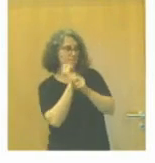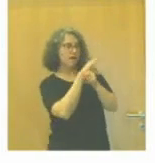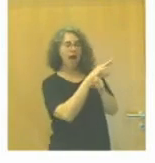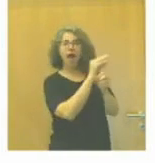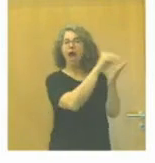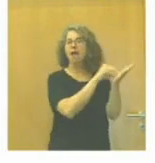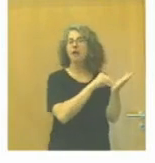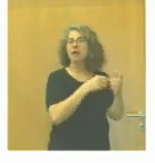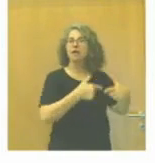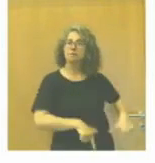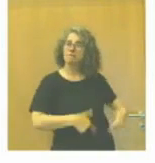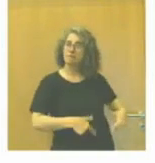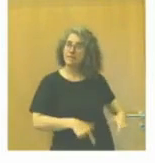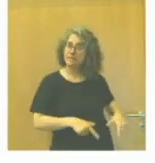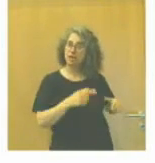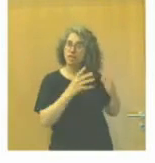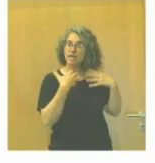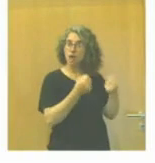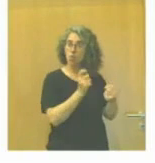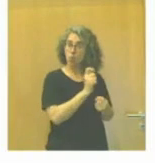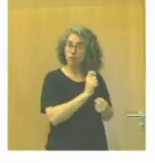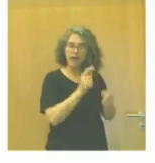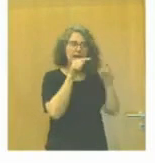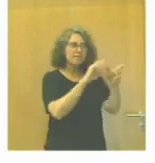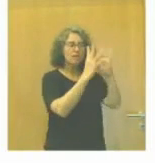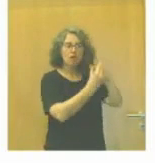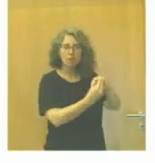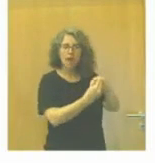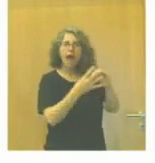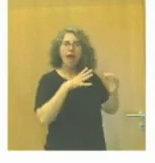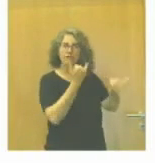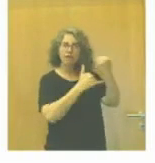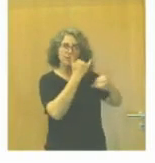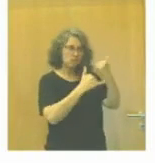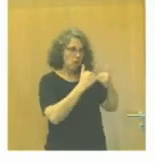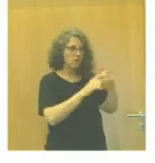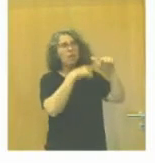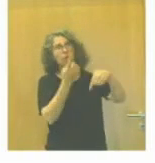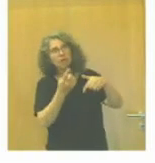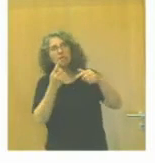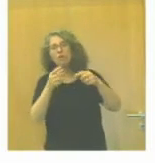algunas medidas. Pero lo que quiero mostrarles es estos datos.